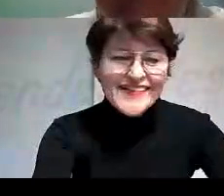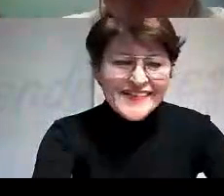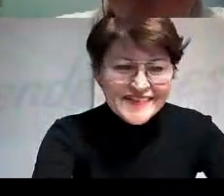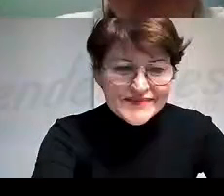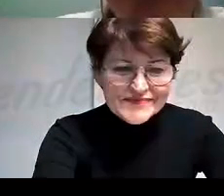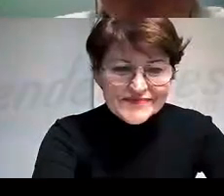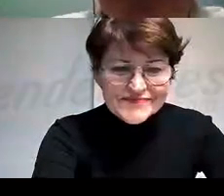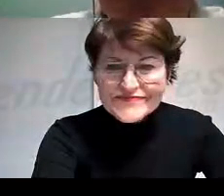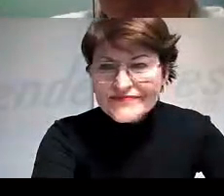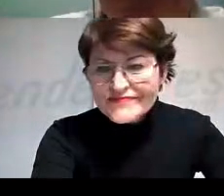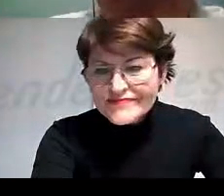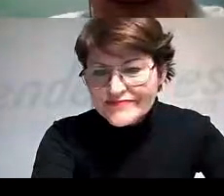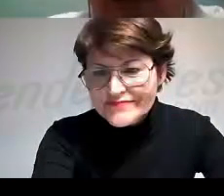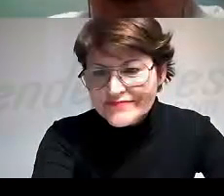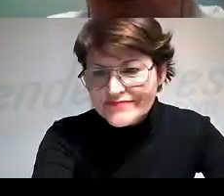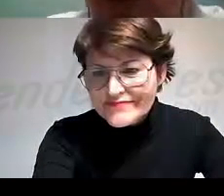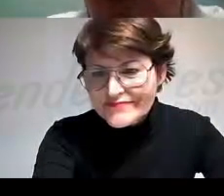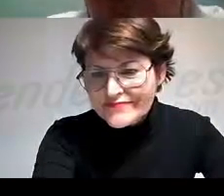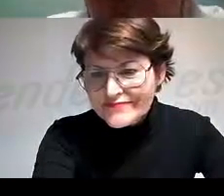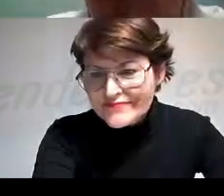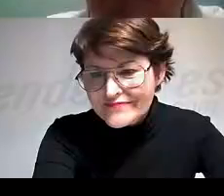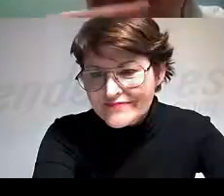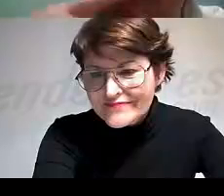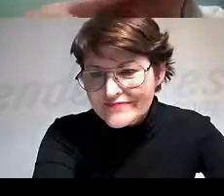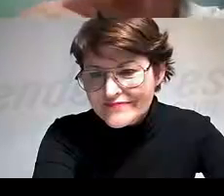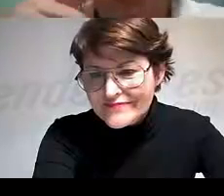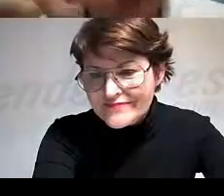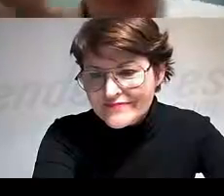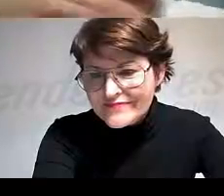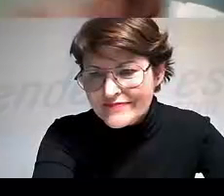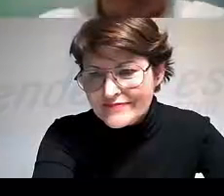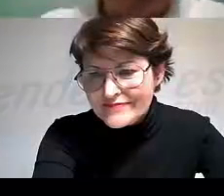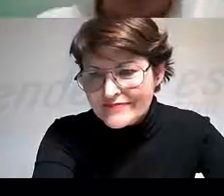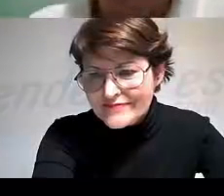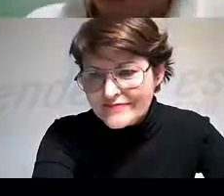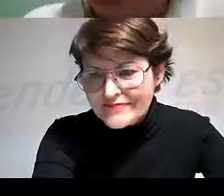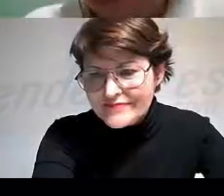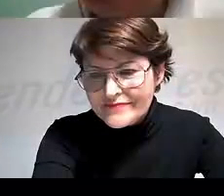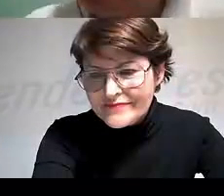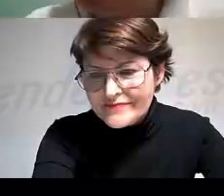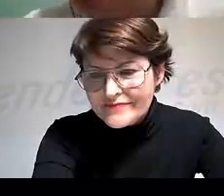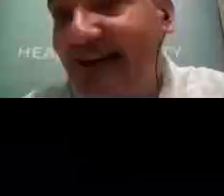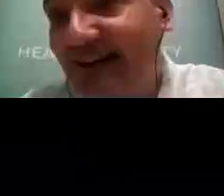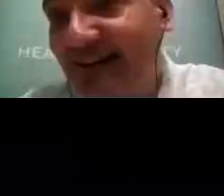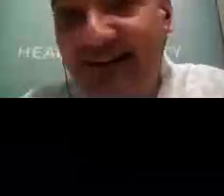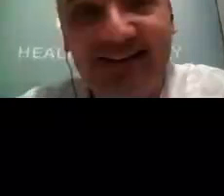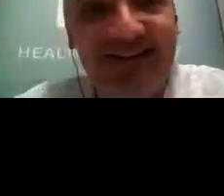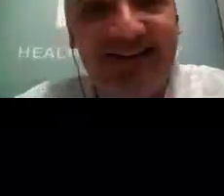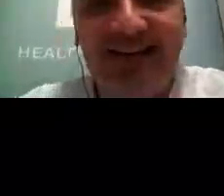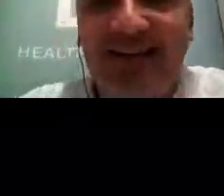Si queréis... ¿Seguimos? Acabamos, Paco. Vale, pues si queréis lo hacemos así rápido. Gracias,